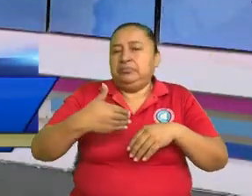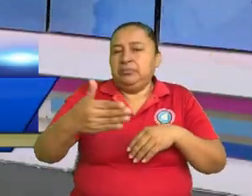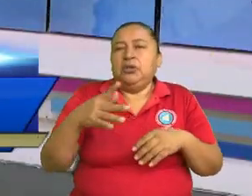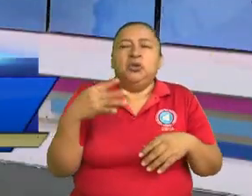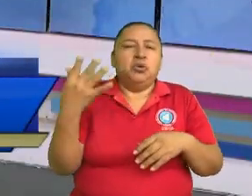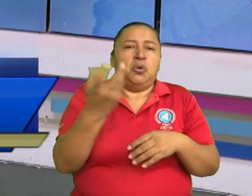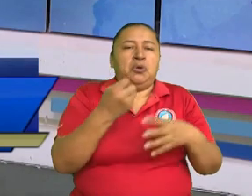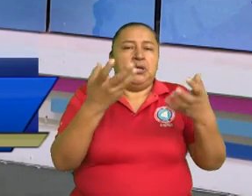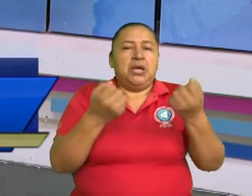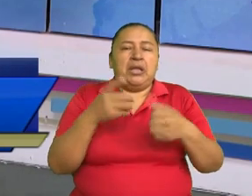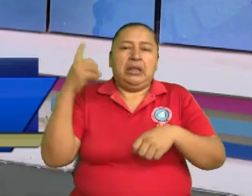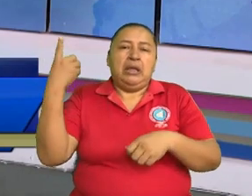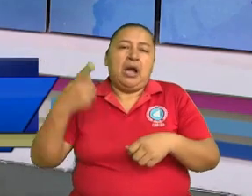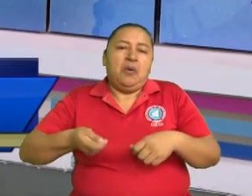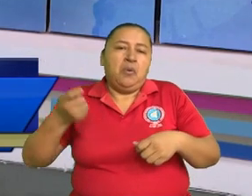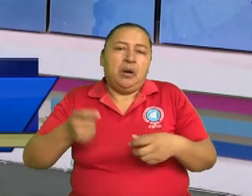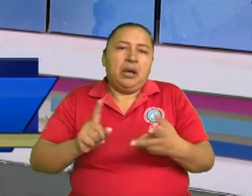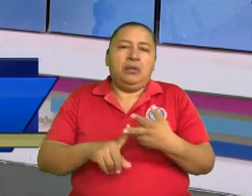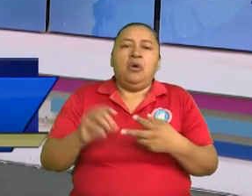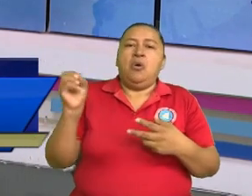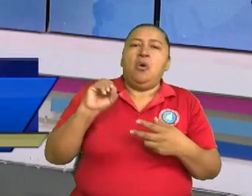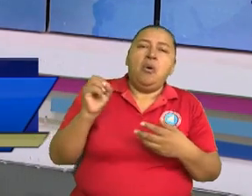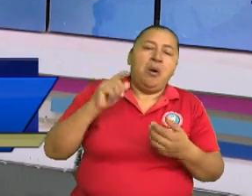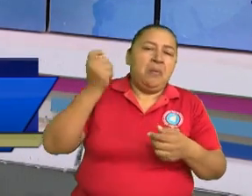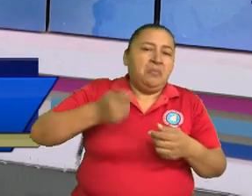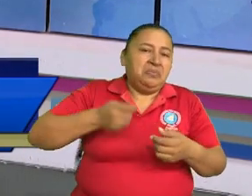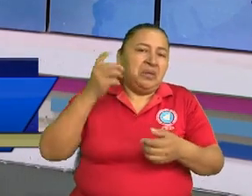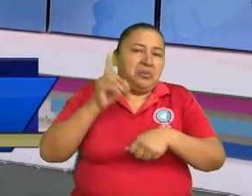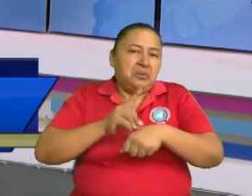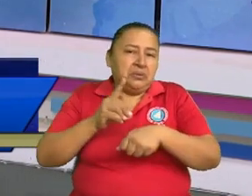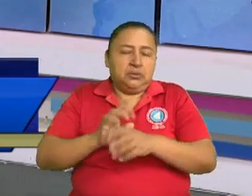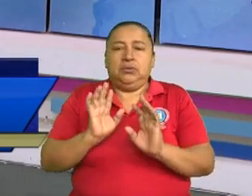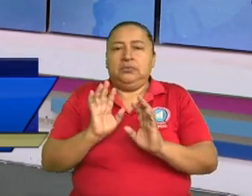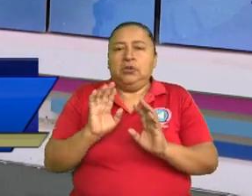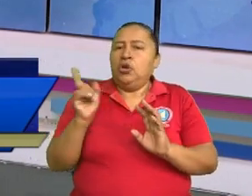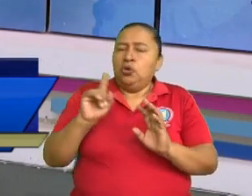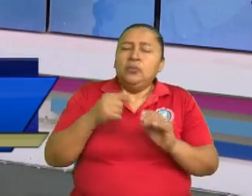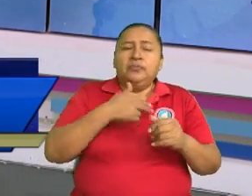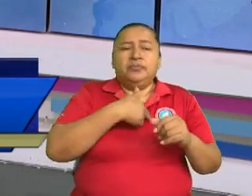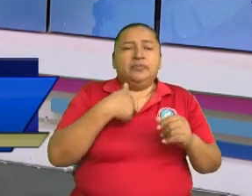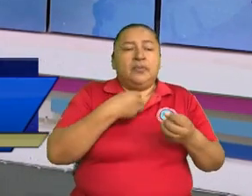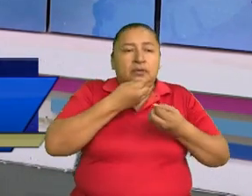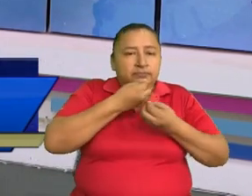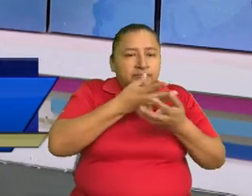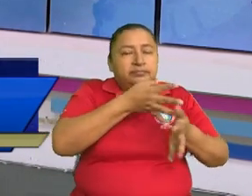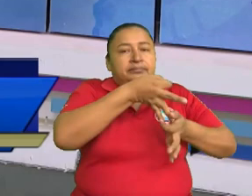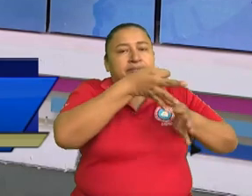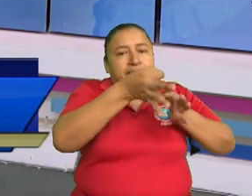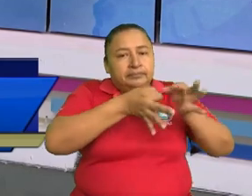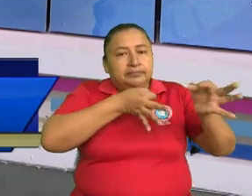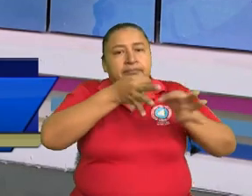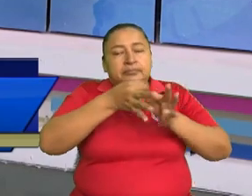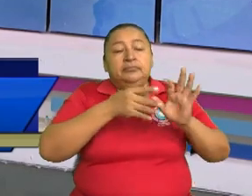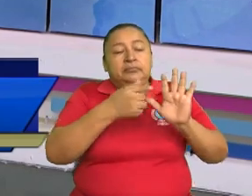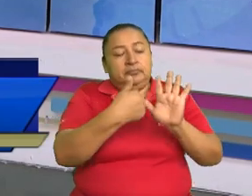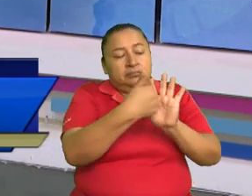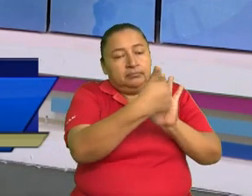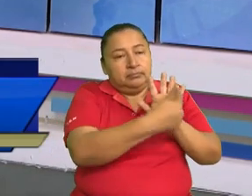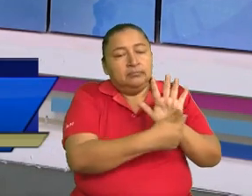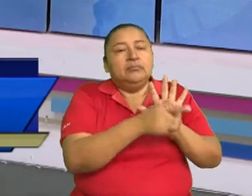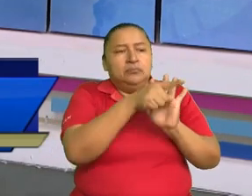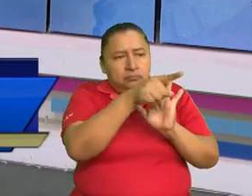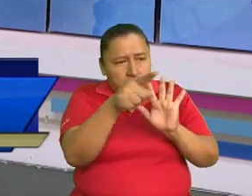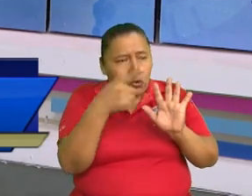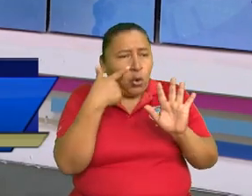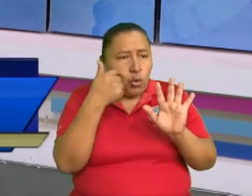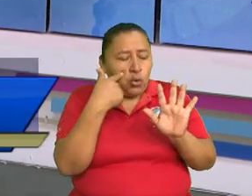todo el mundo quiere estudiar derecho, porque todo el mundo quiere estudiar. Entonces nosotros lo que hacemos es, en este sentido de orientación vocacional, es que ellos